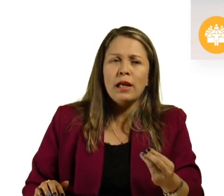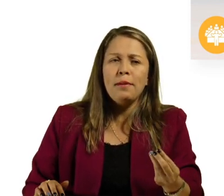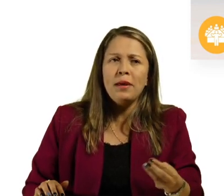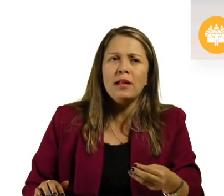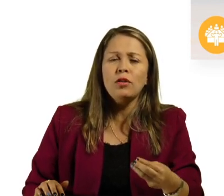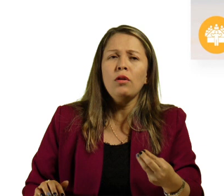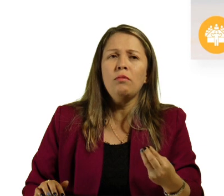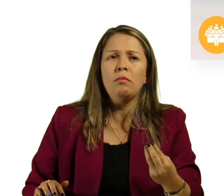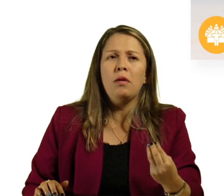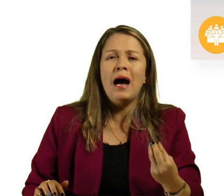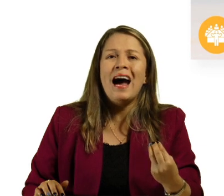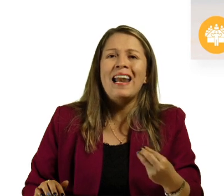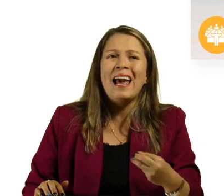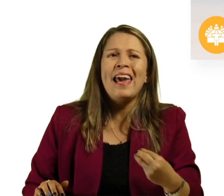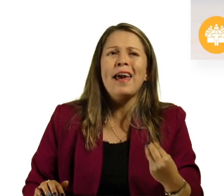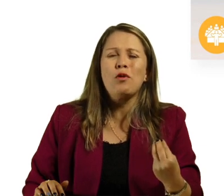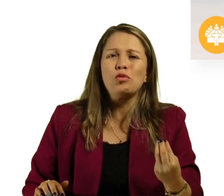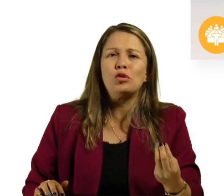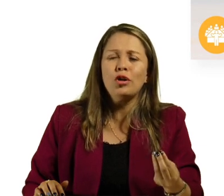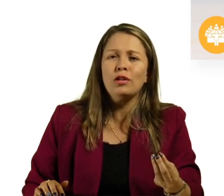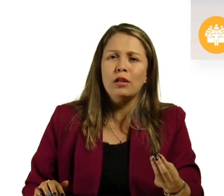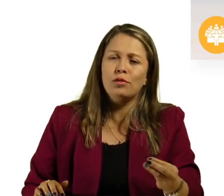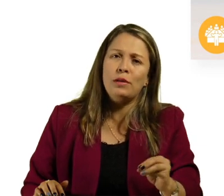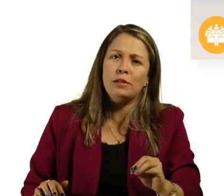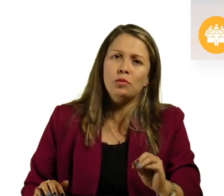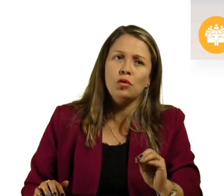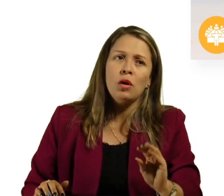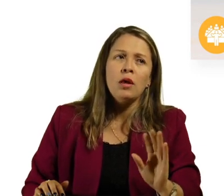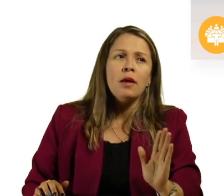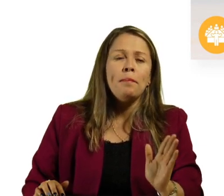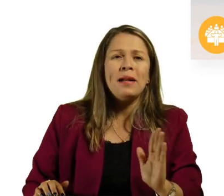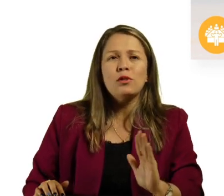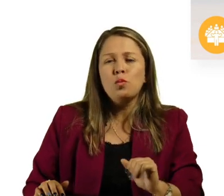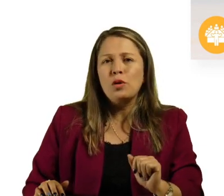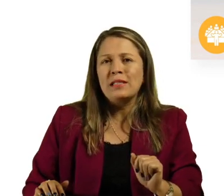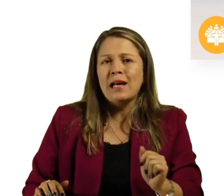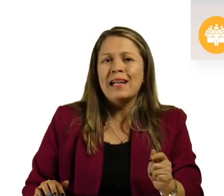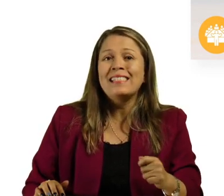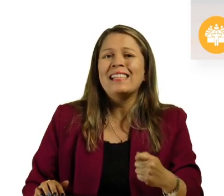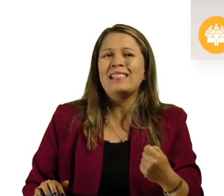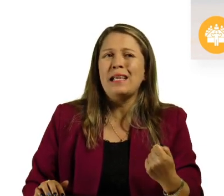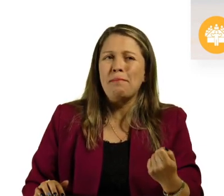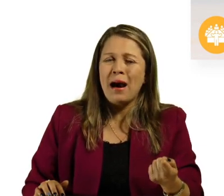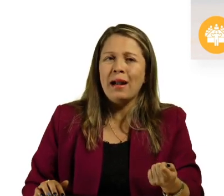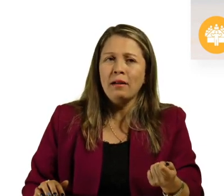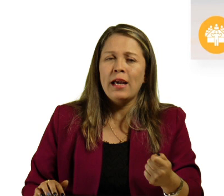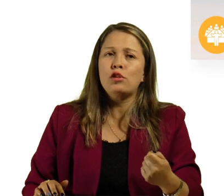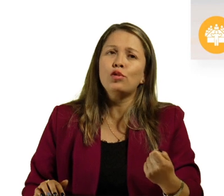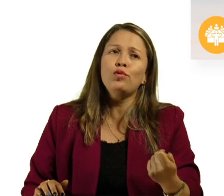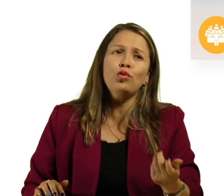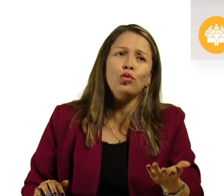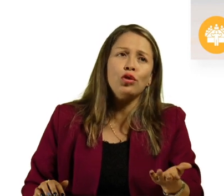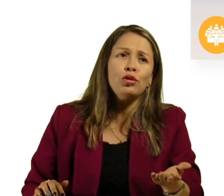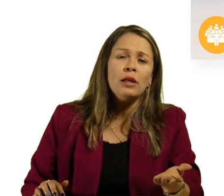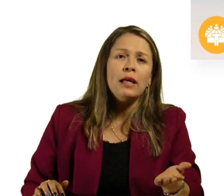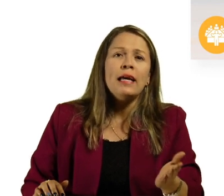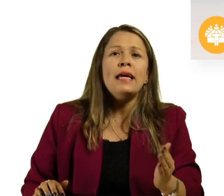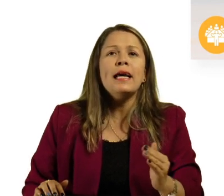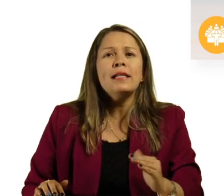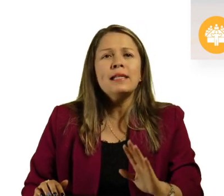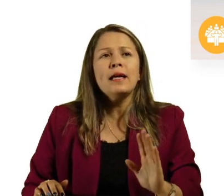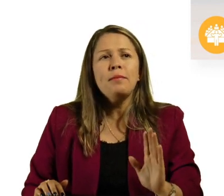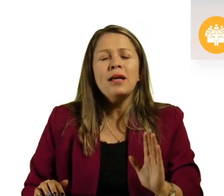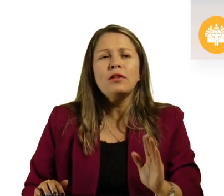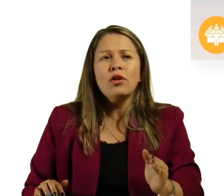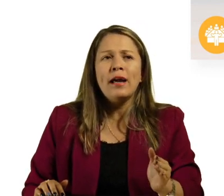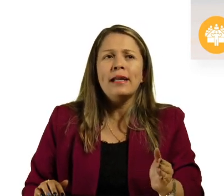un seguimiento a la ejecución de los mismos. Presupuestar es estimar hechos futuros y